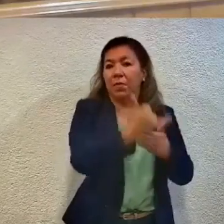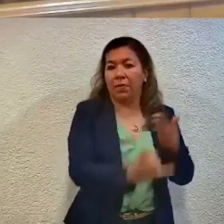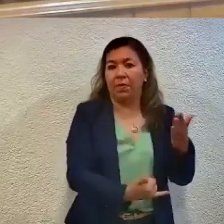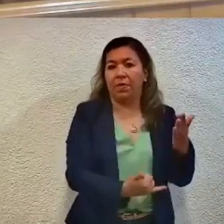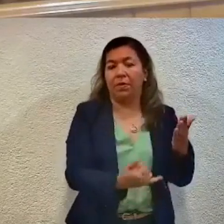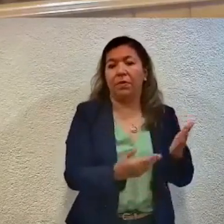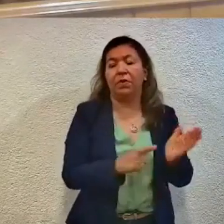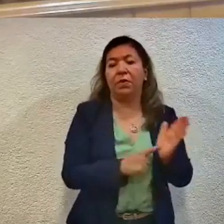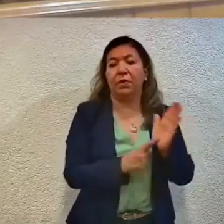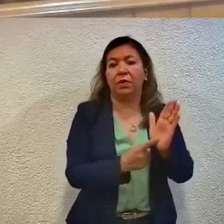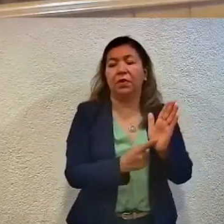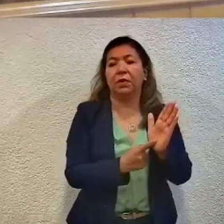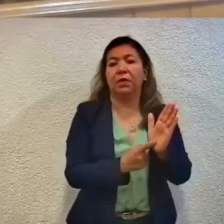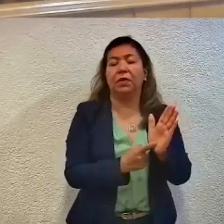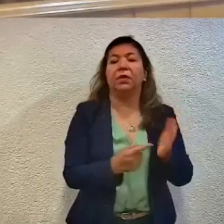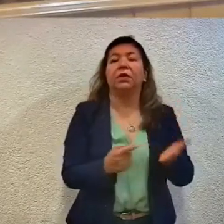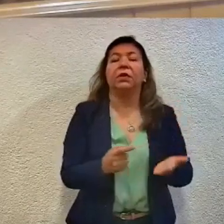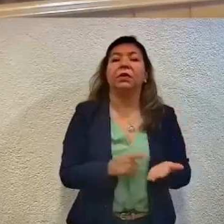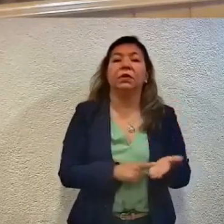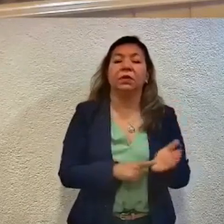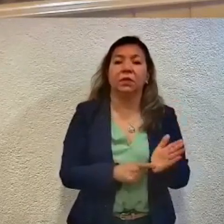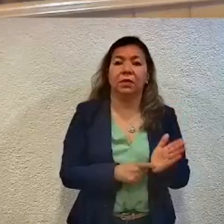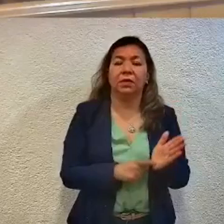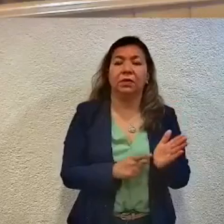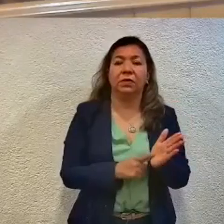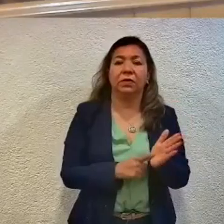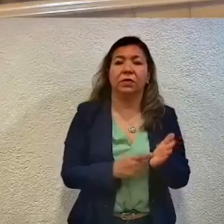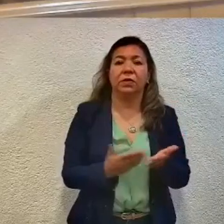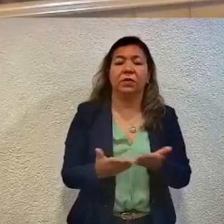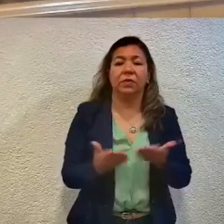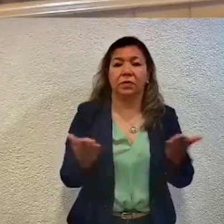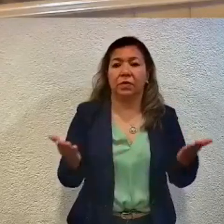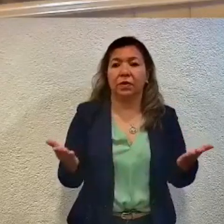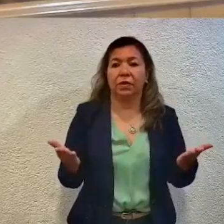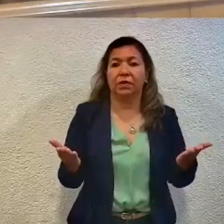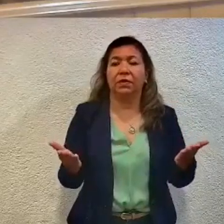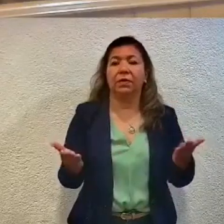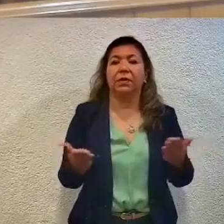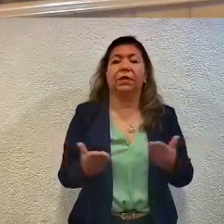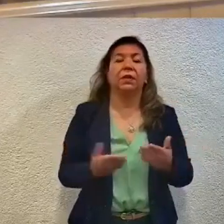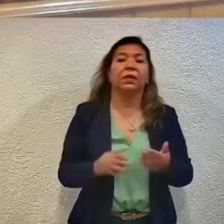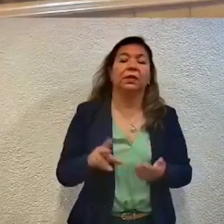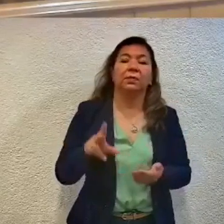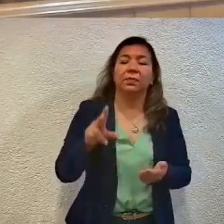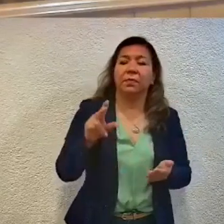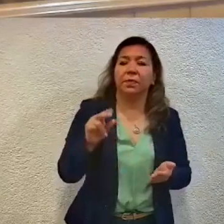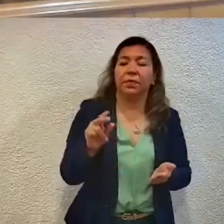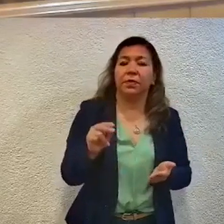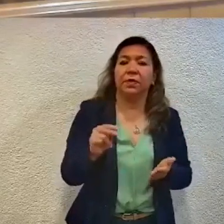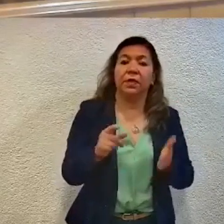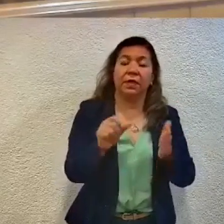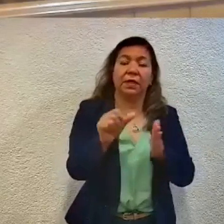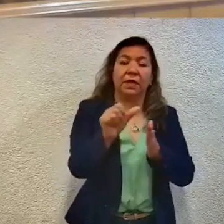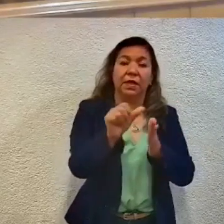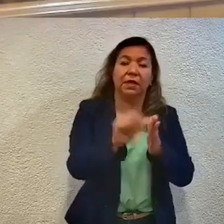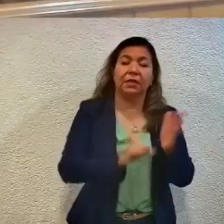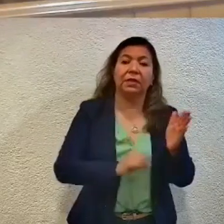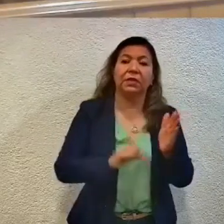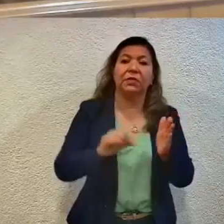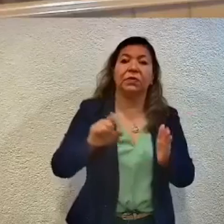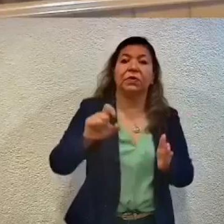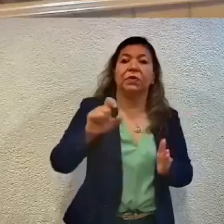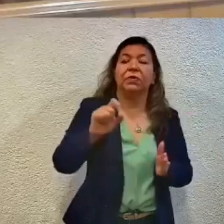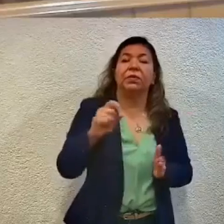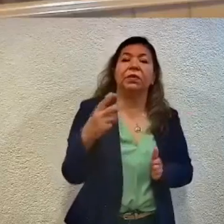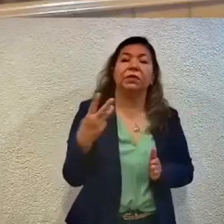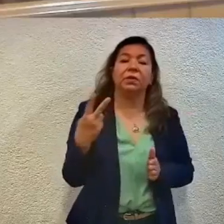de la cuenta se propone desestimar y declarar infundados los agravios. Así, por cuanto hace a la propuesta de inaplicar el párrafo segundo